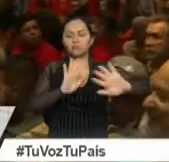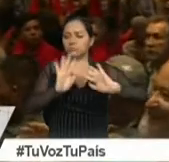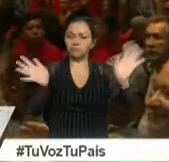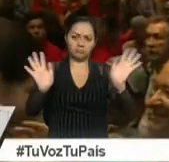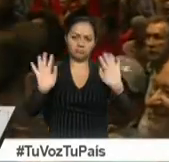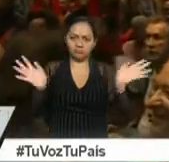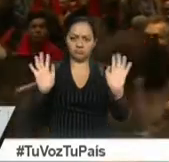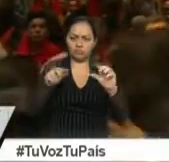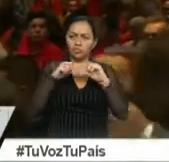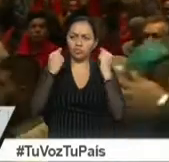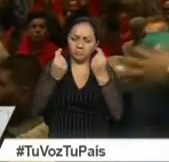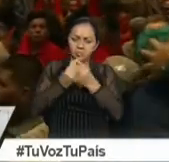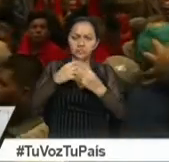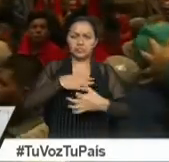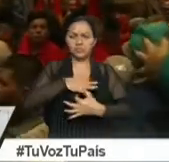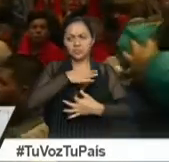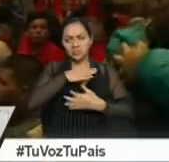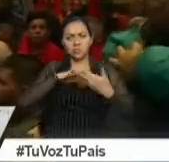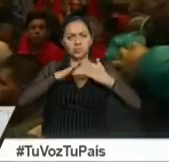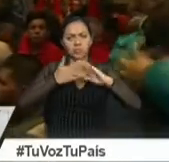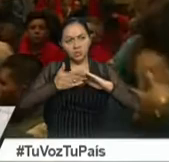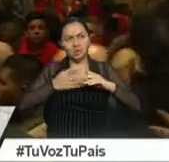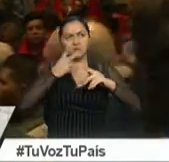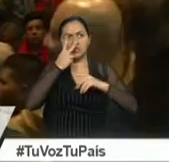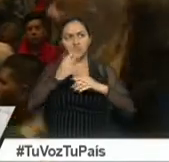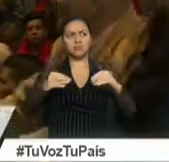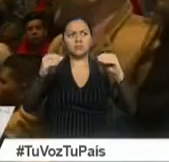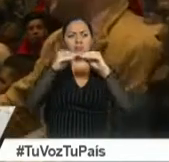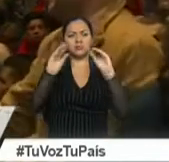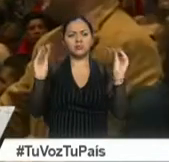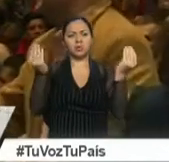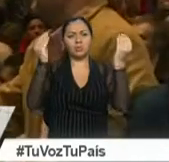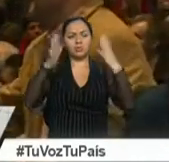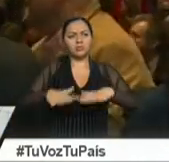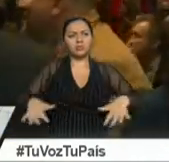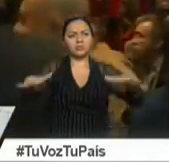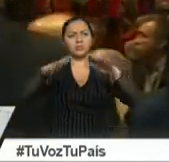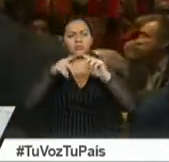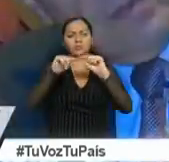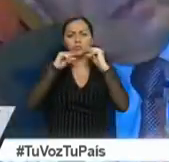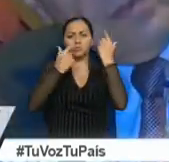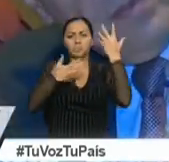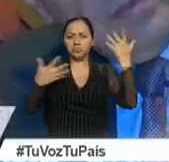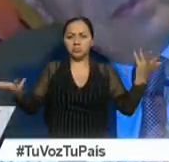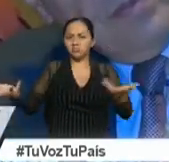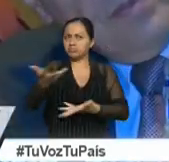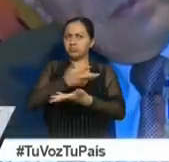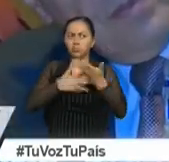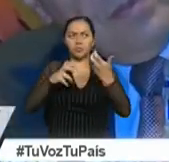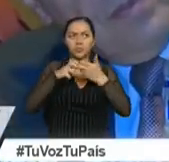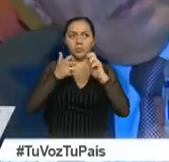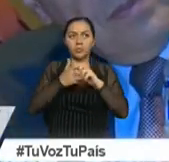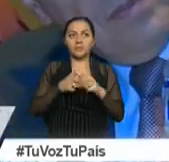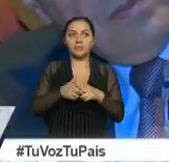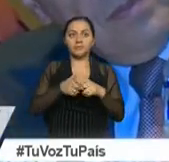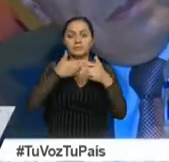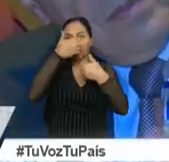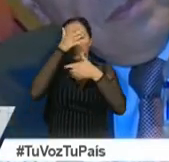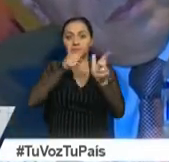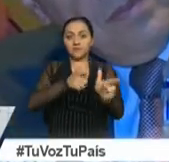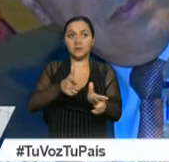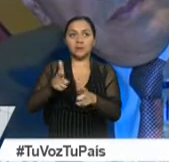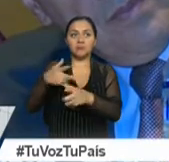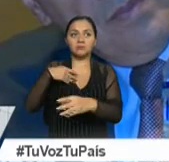los movimientos cívicos y comunales, con las juventudes, con los partidos políticos. La guerrilla realizará en agosto